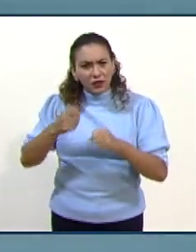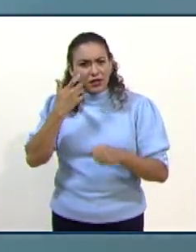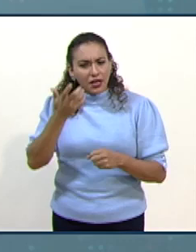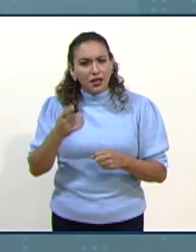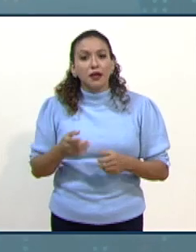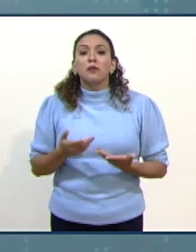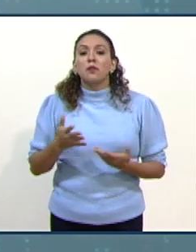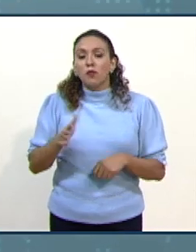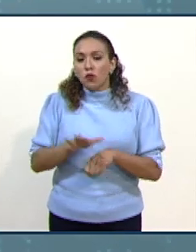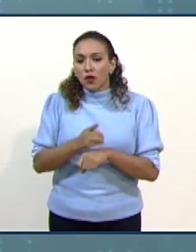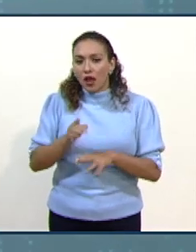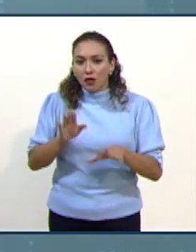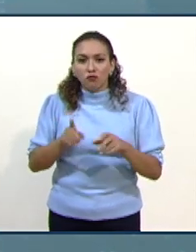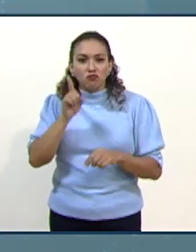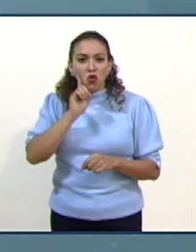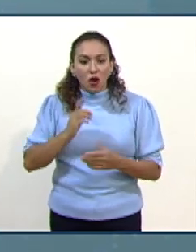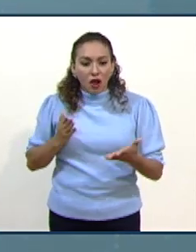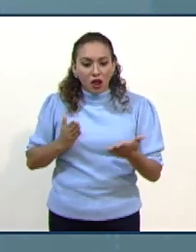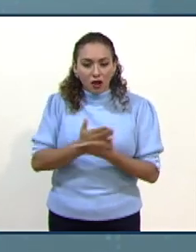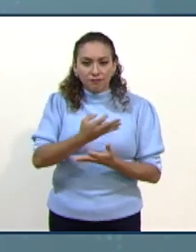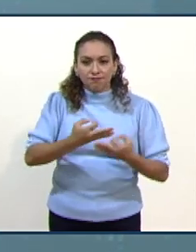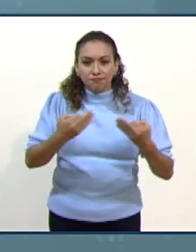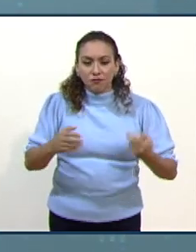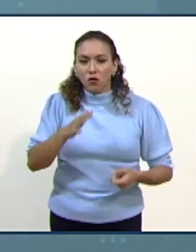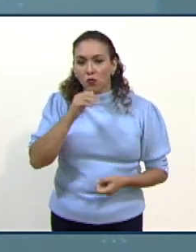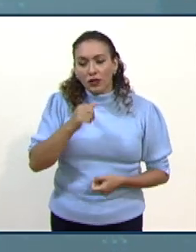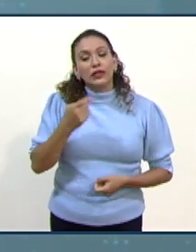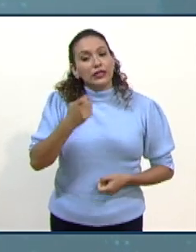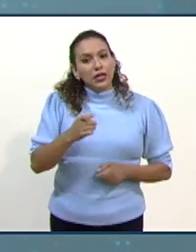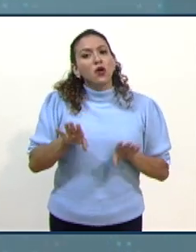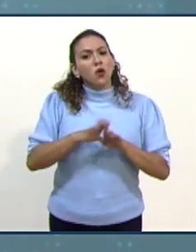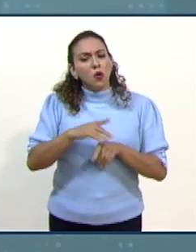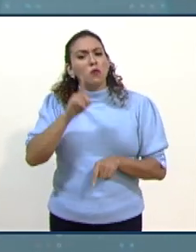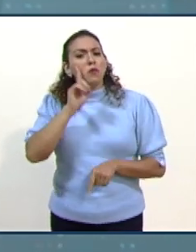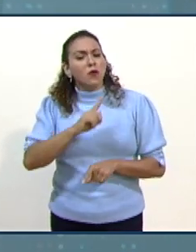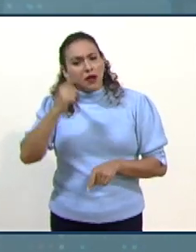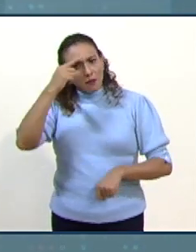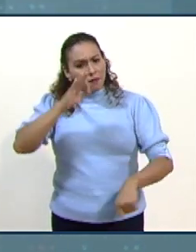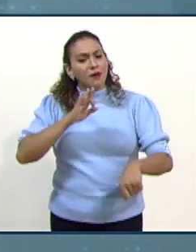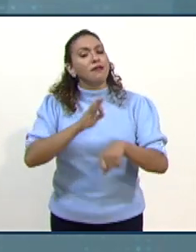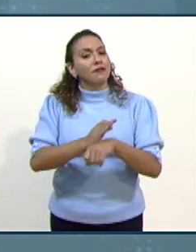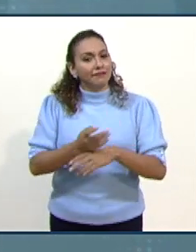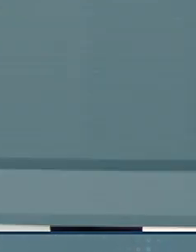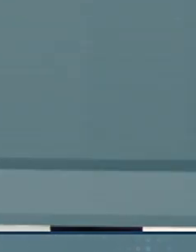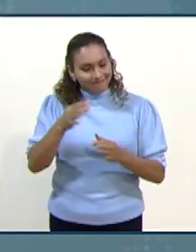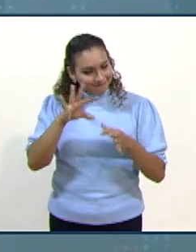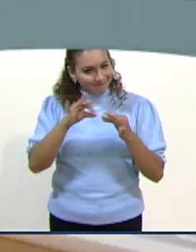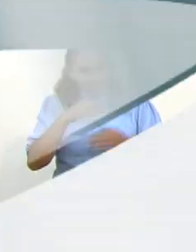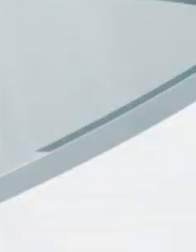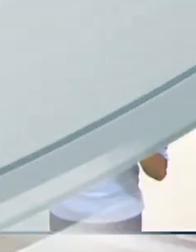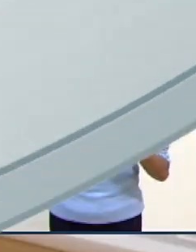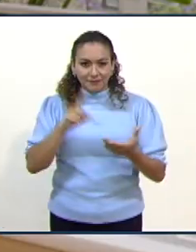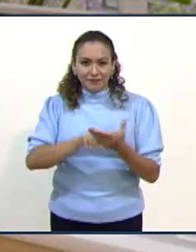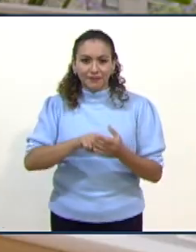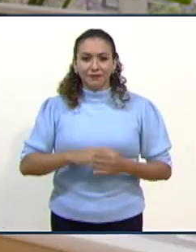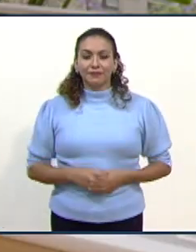permitir que las mujeres del campo accedan a la justicia y a la tutela efectiva.